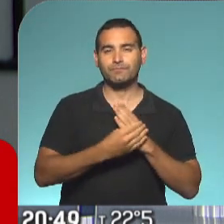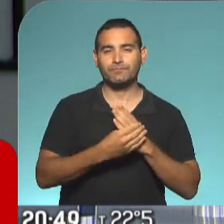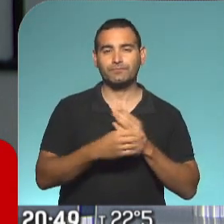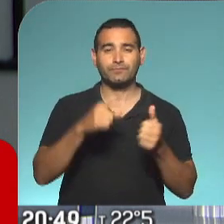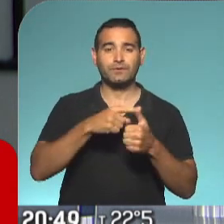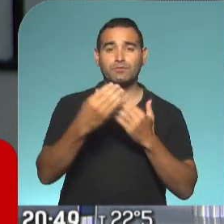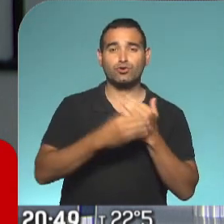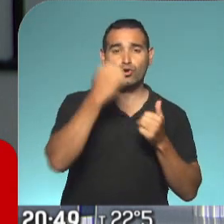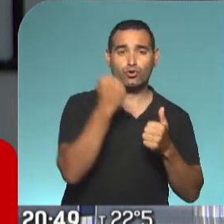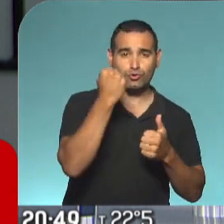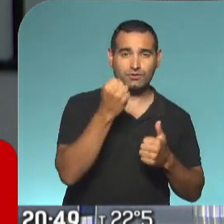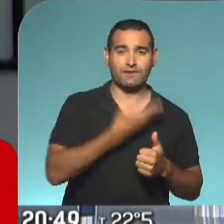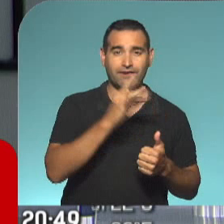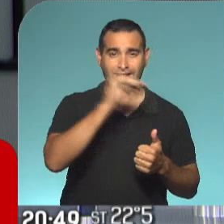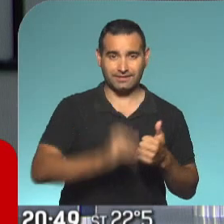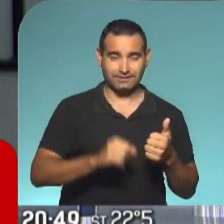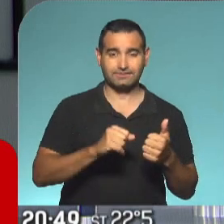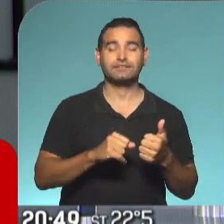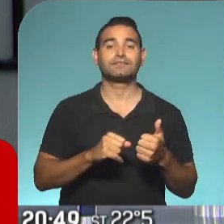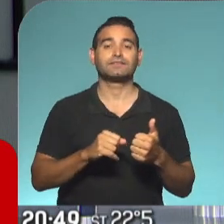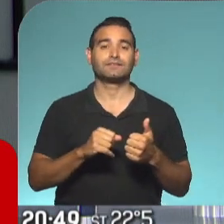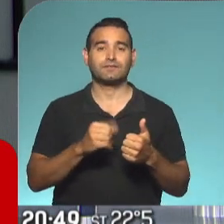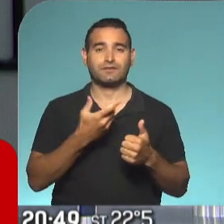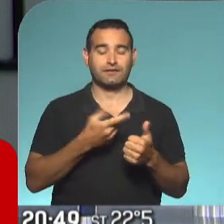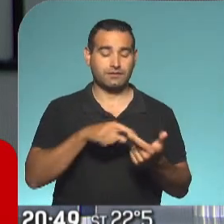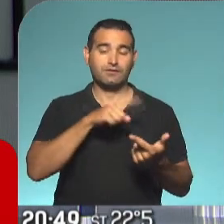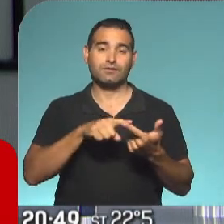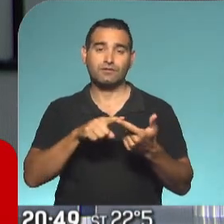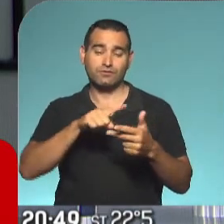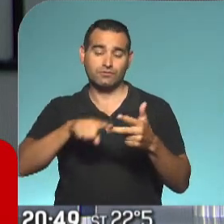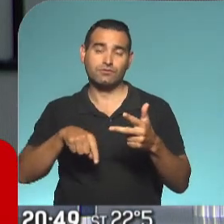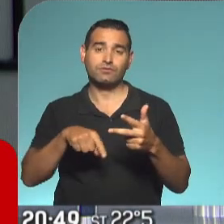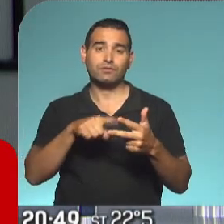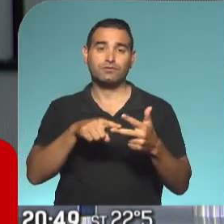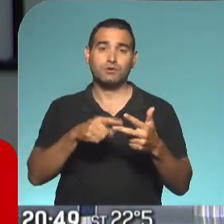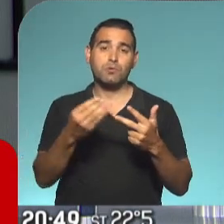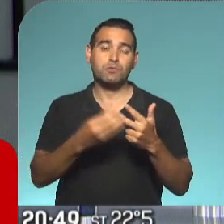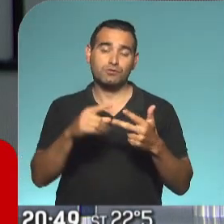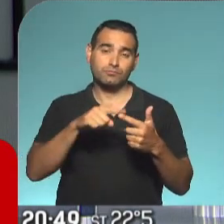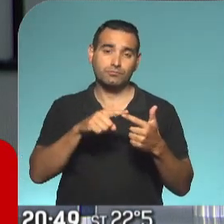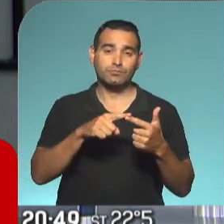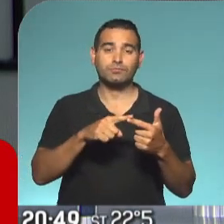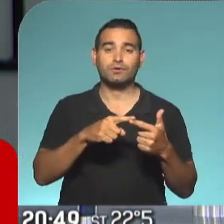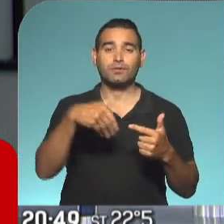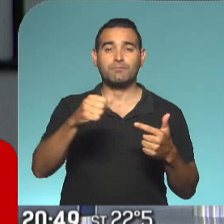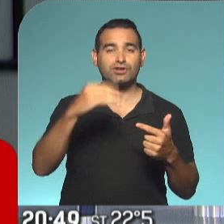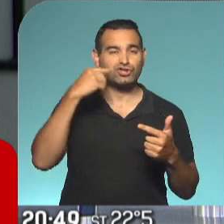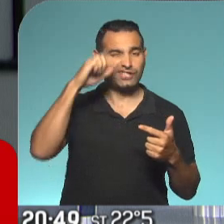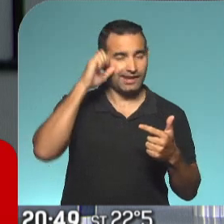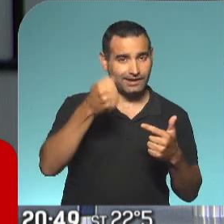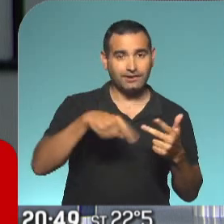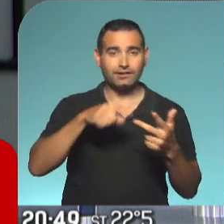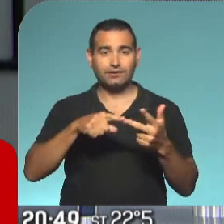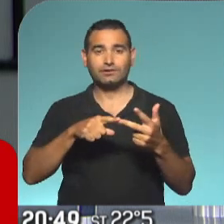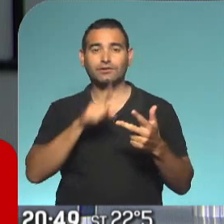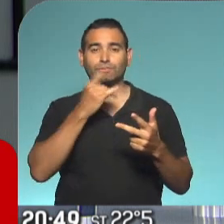uno era el ministro de Economía, Roque Fernández, defendiendo la convertibilidad. Los otros posibles ministros eran José Luis Machinea y